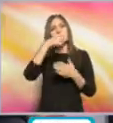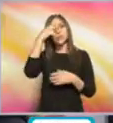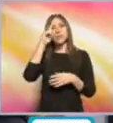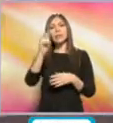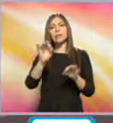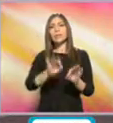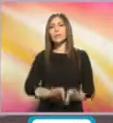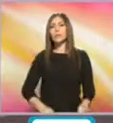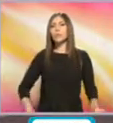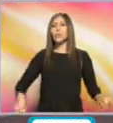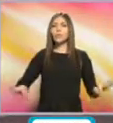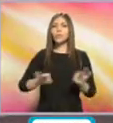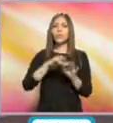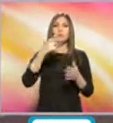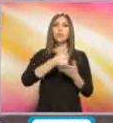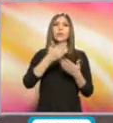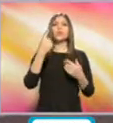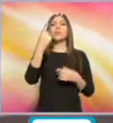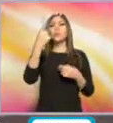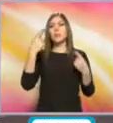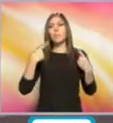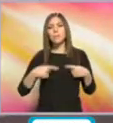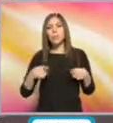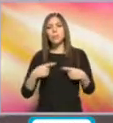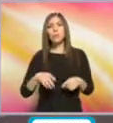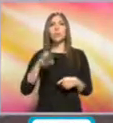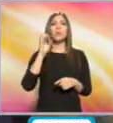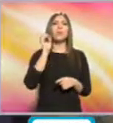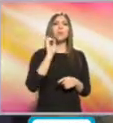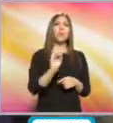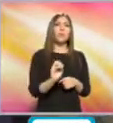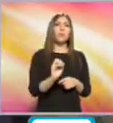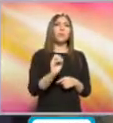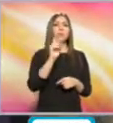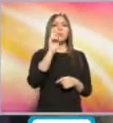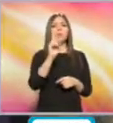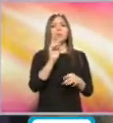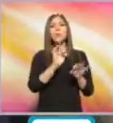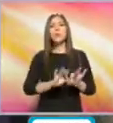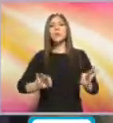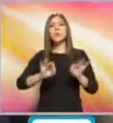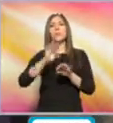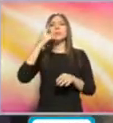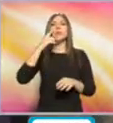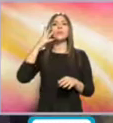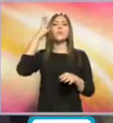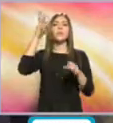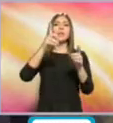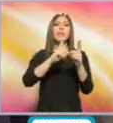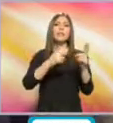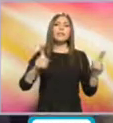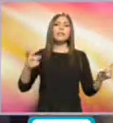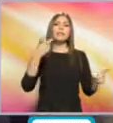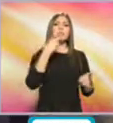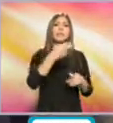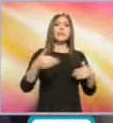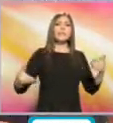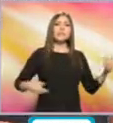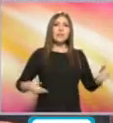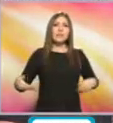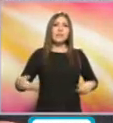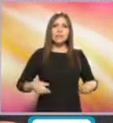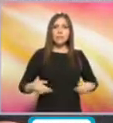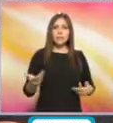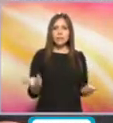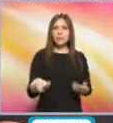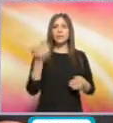historia, que sea un personaje, que sea importante para el desarrollo de la trama, ¿no?